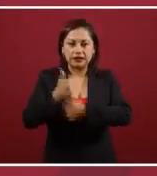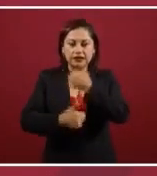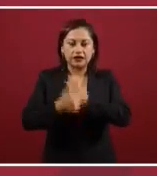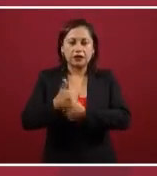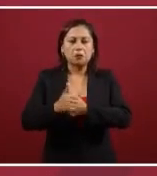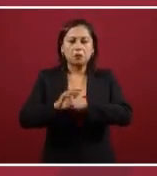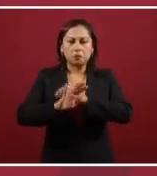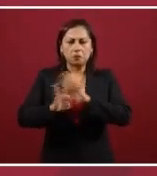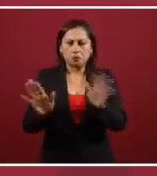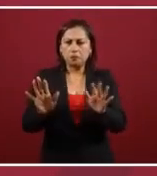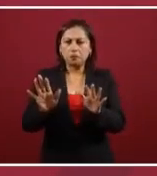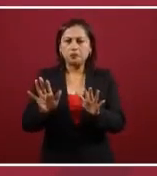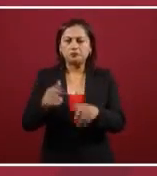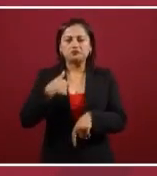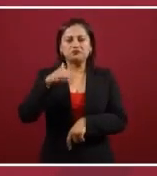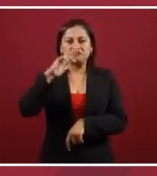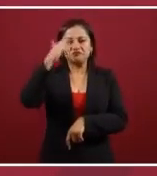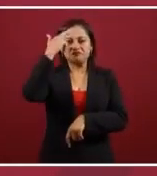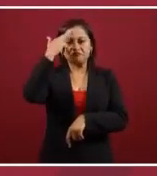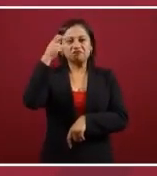de una autopista